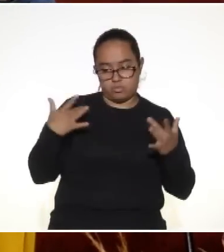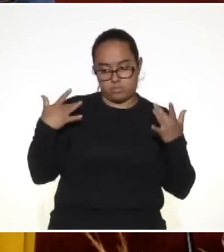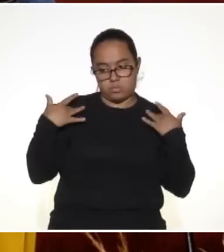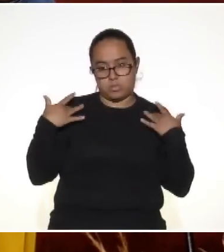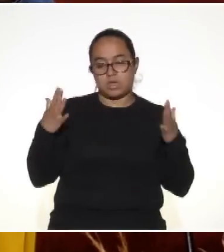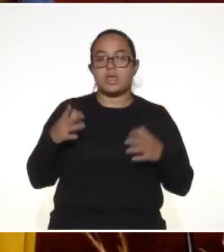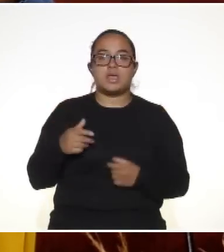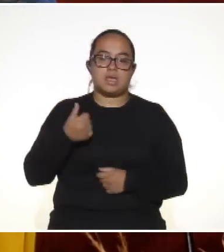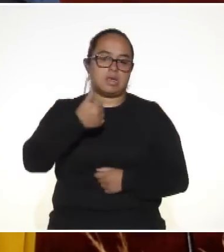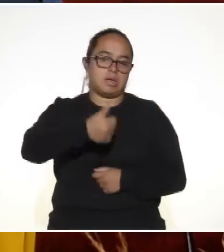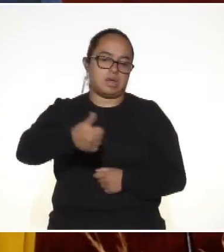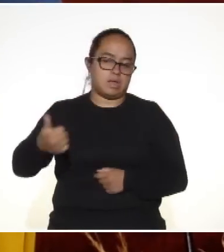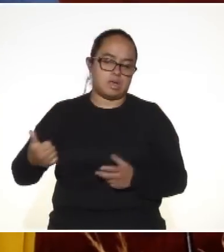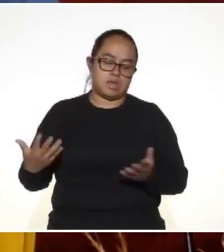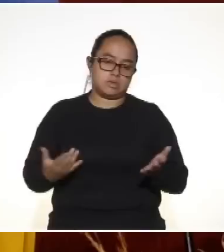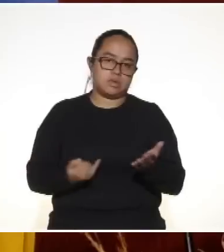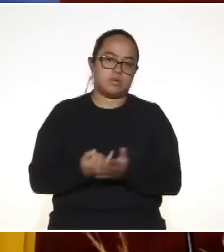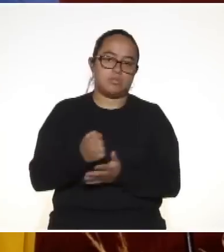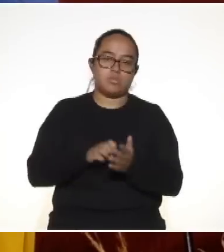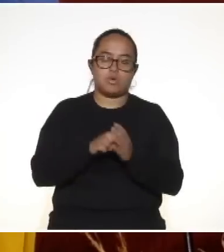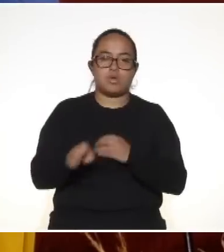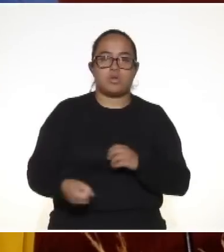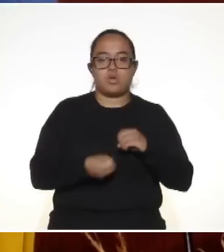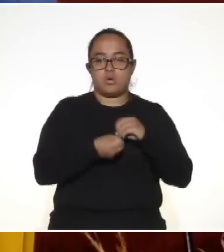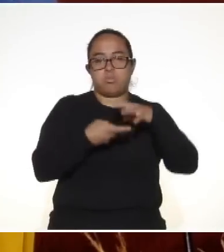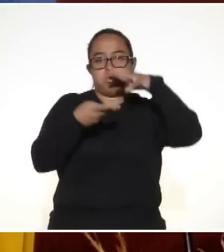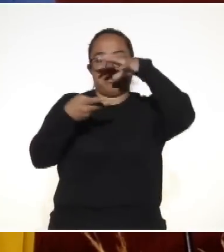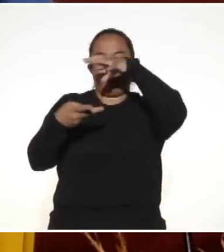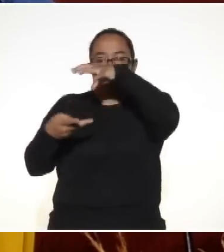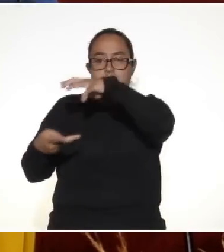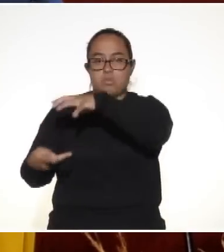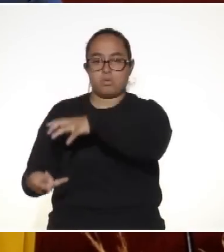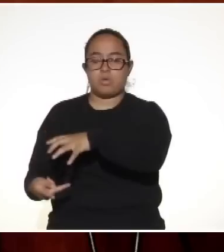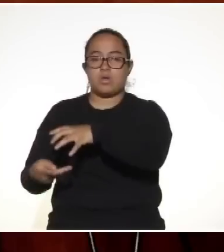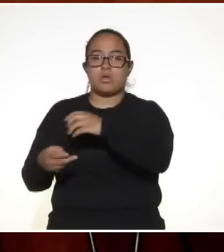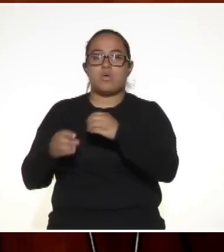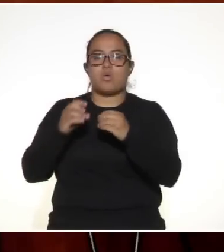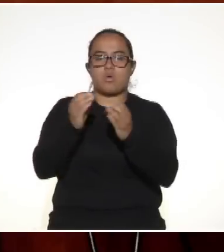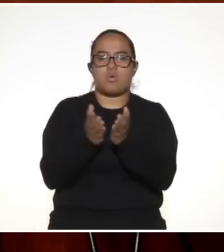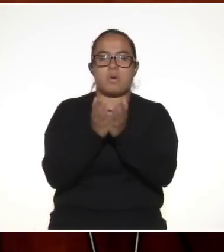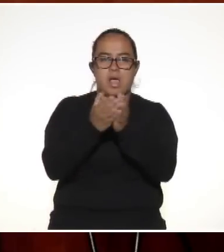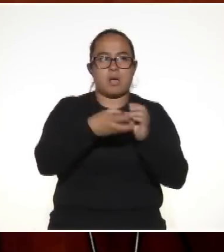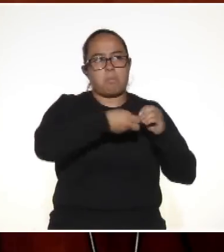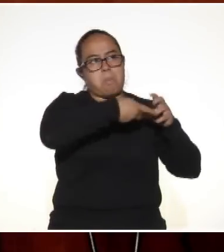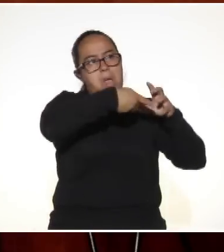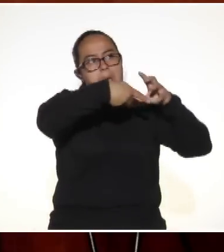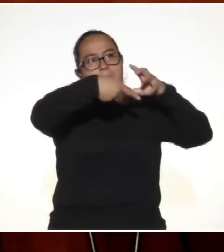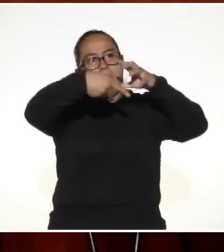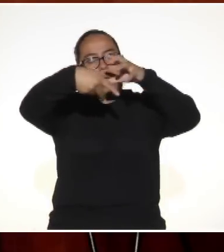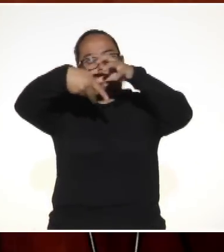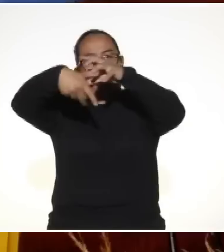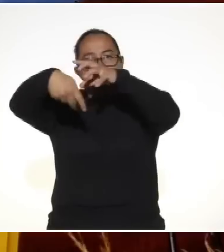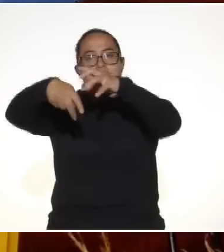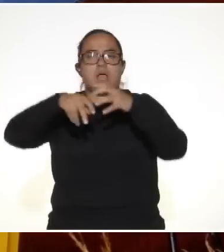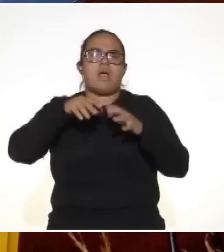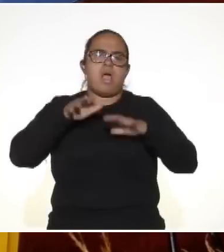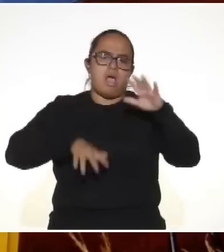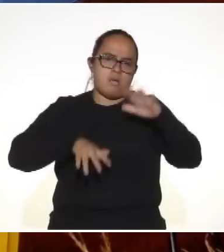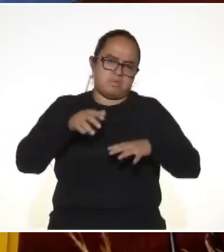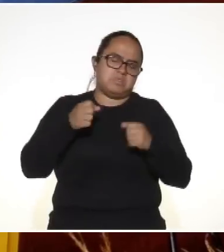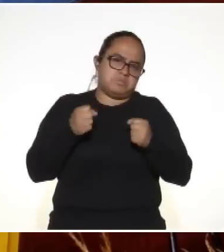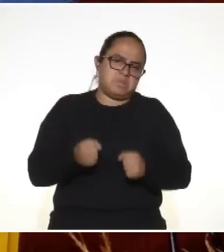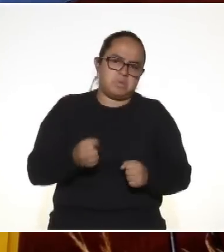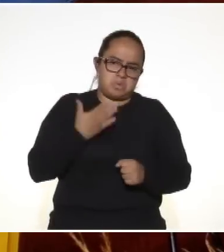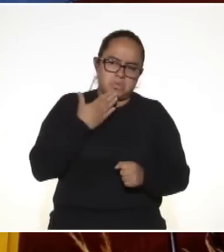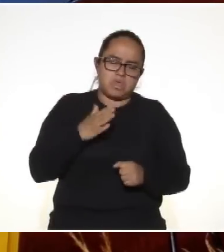ya es tu decisión. El subirte a un paracaídas que va a jalar una lancha, la gran mayoría de las veces va a ser perfectamente seguro y